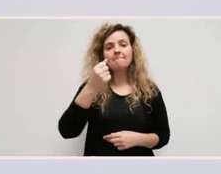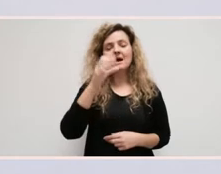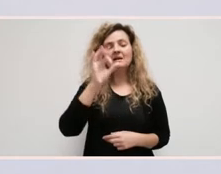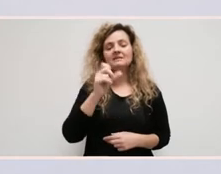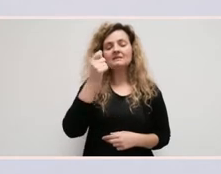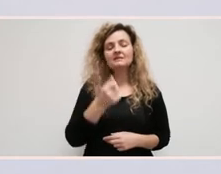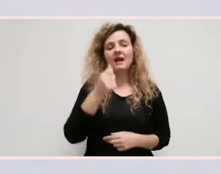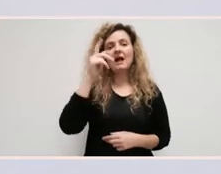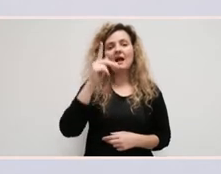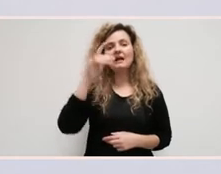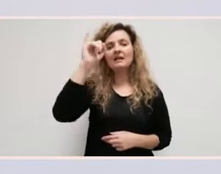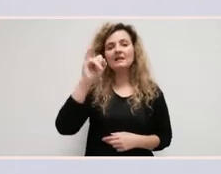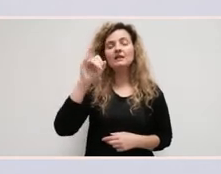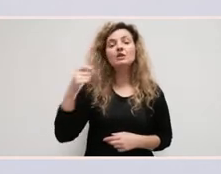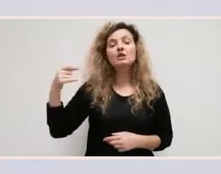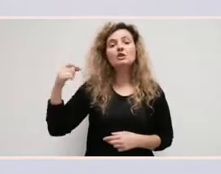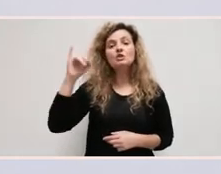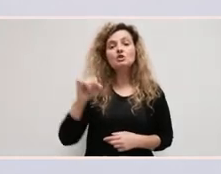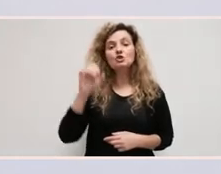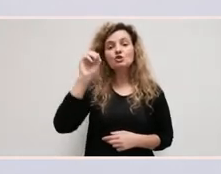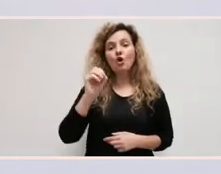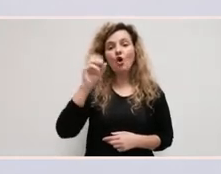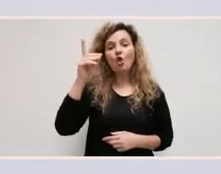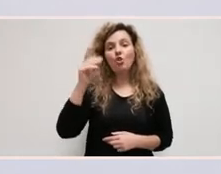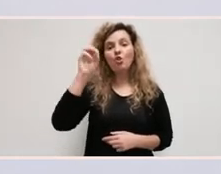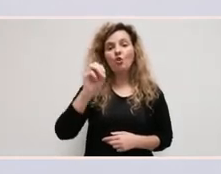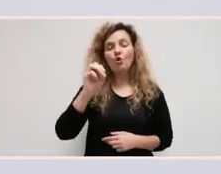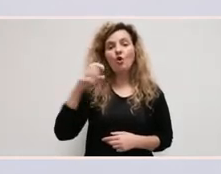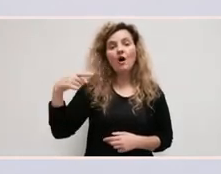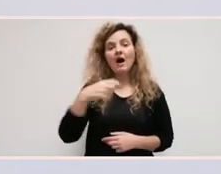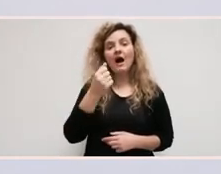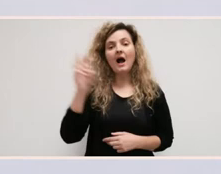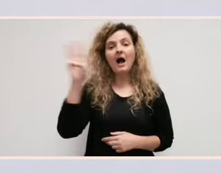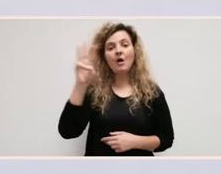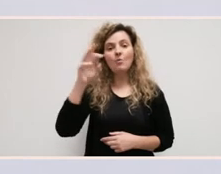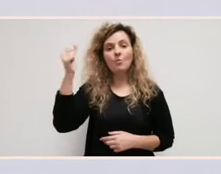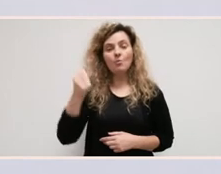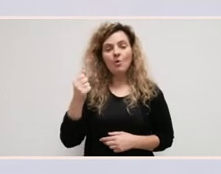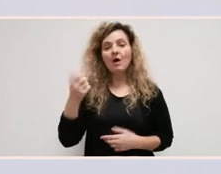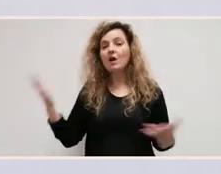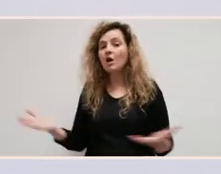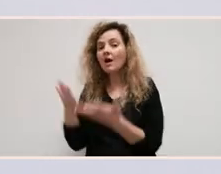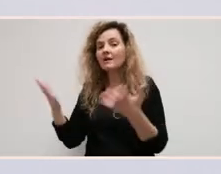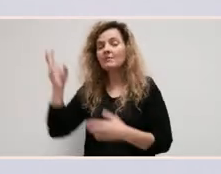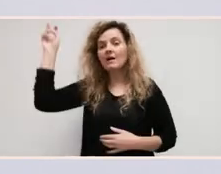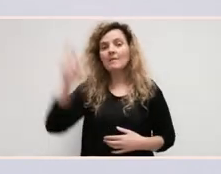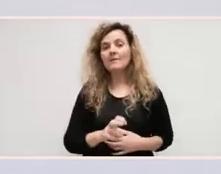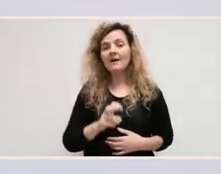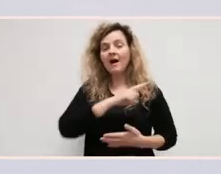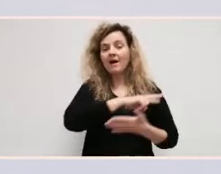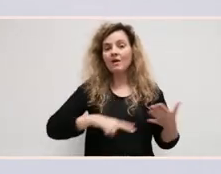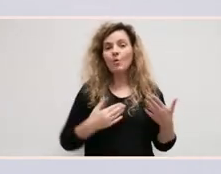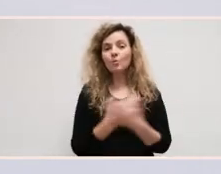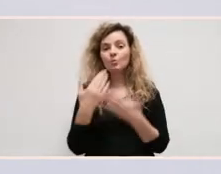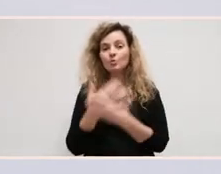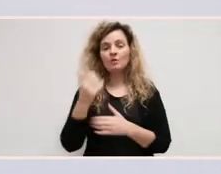Castelao entabla amizade con él e o convence para que venga a pasar unos días a Galicia. Susto coincide que no da 16,